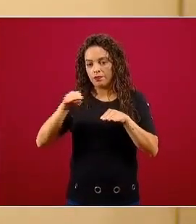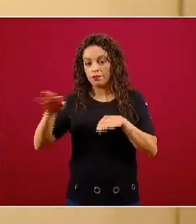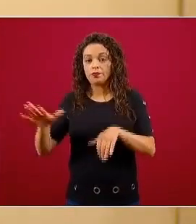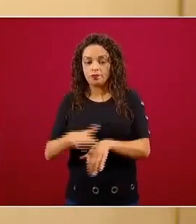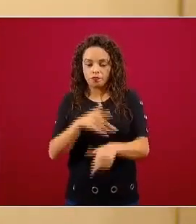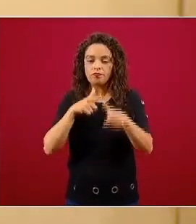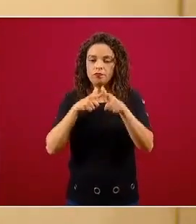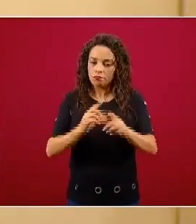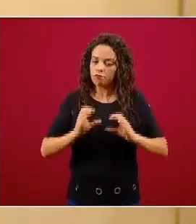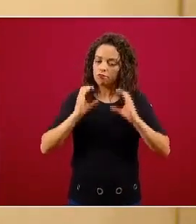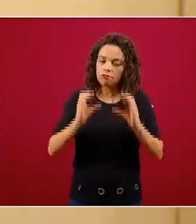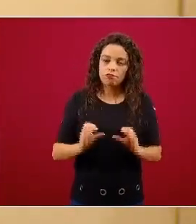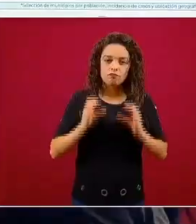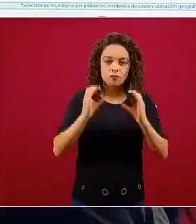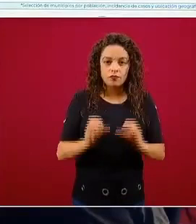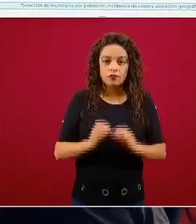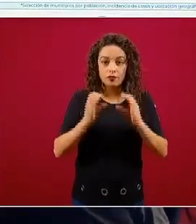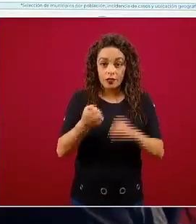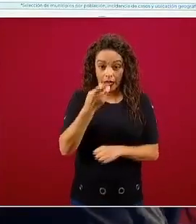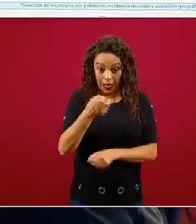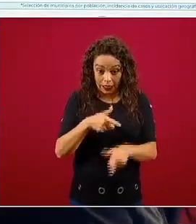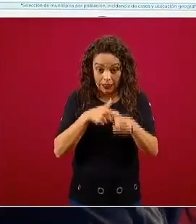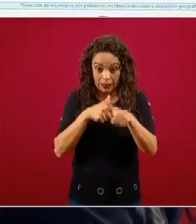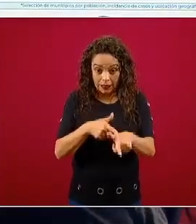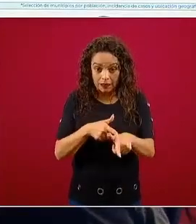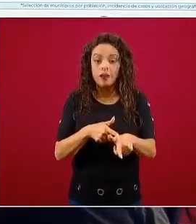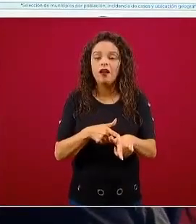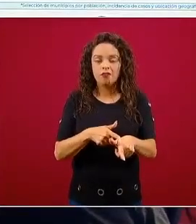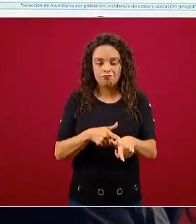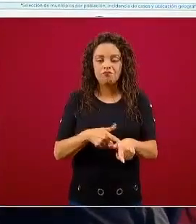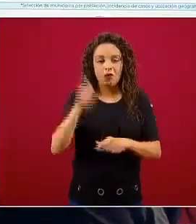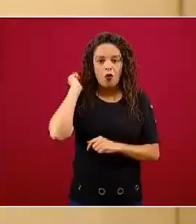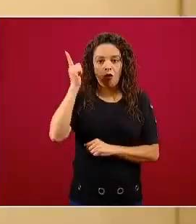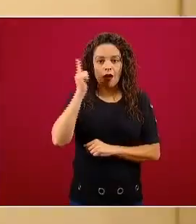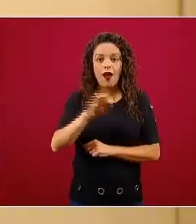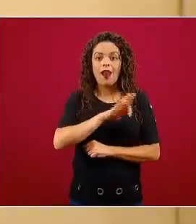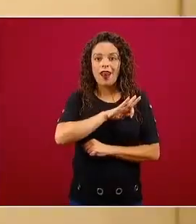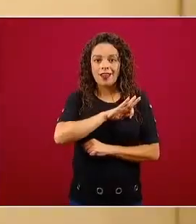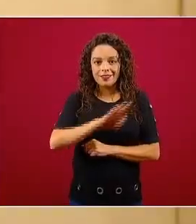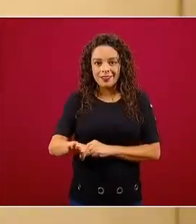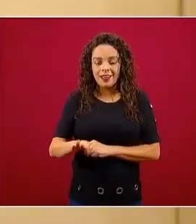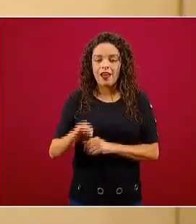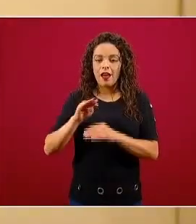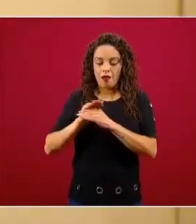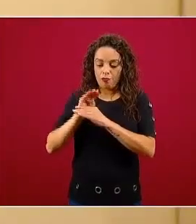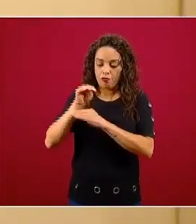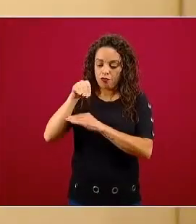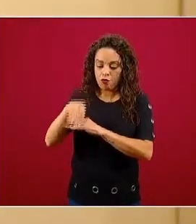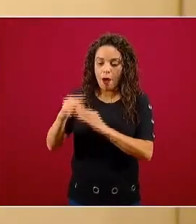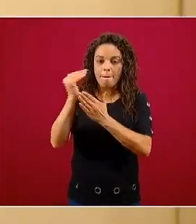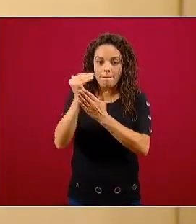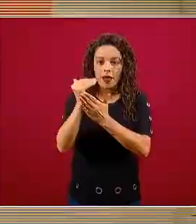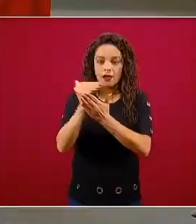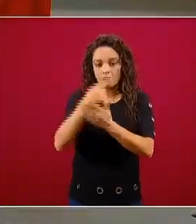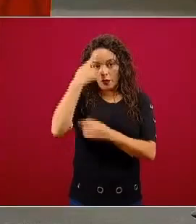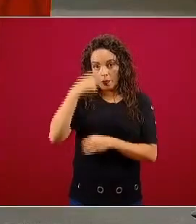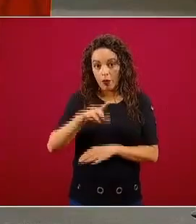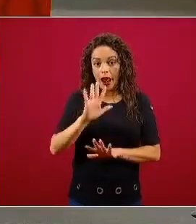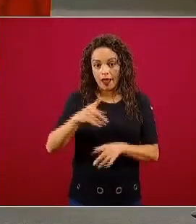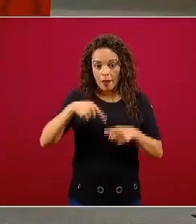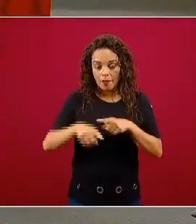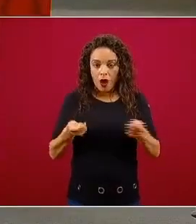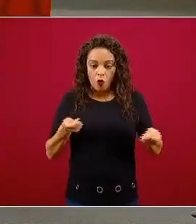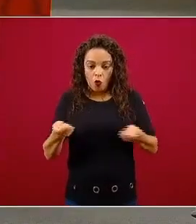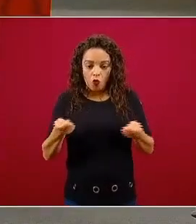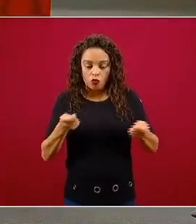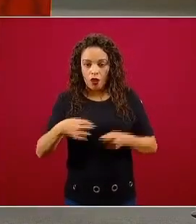el momento, esperaríamos que esta tendencia pudiera continuar evidenciando un control de la epidemia en el Estado de México. La